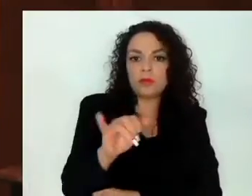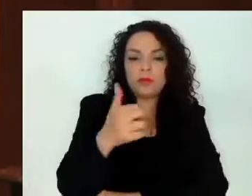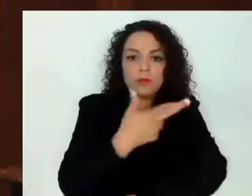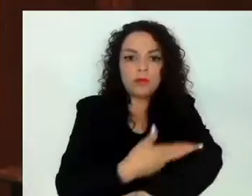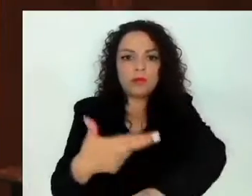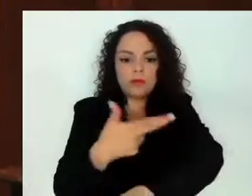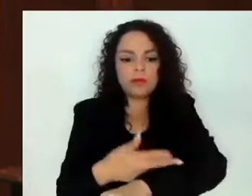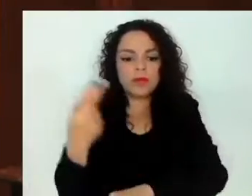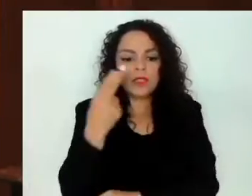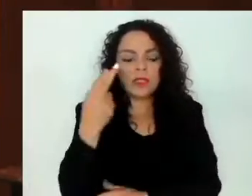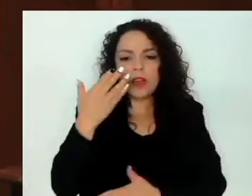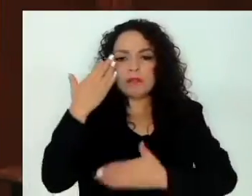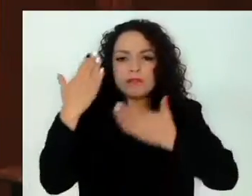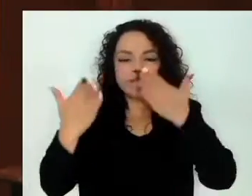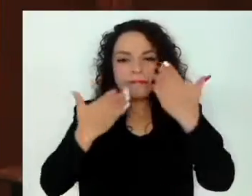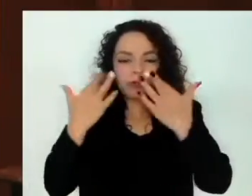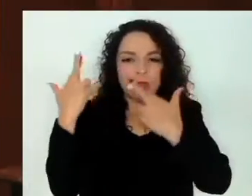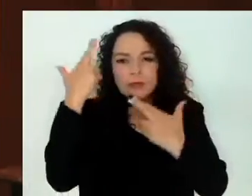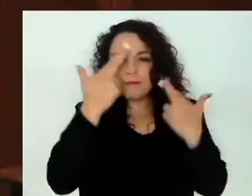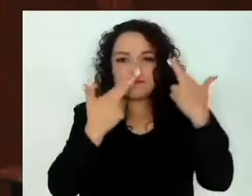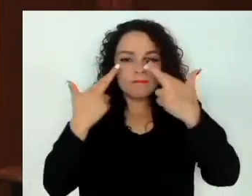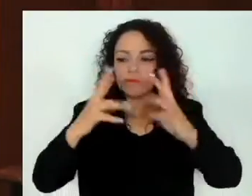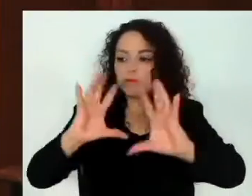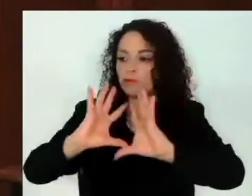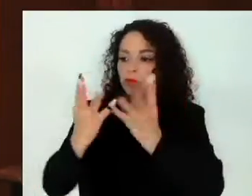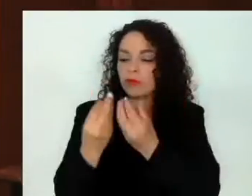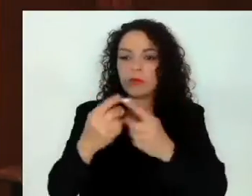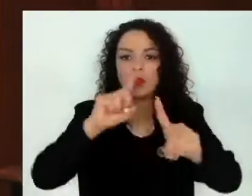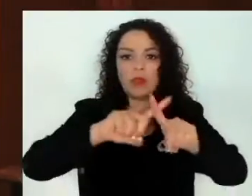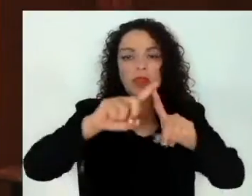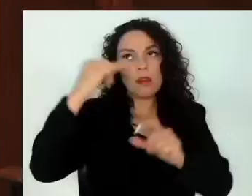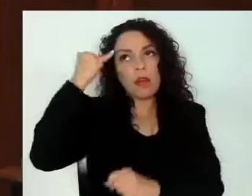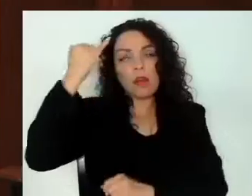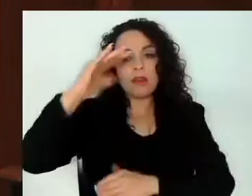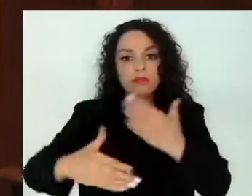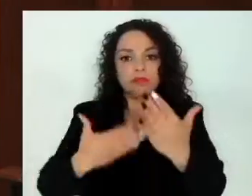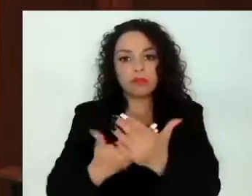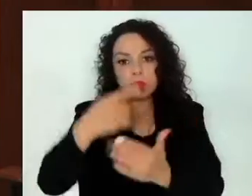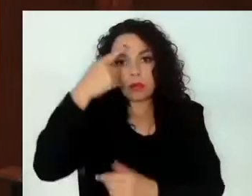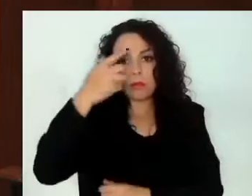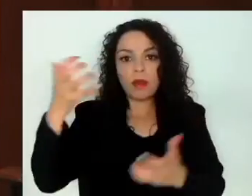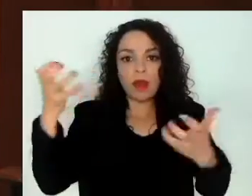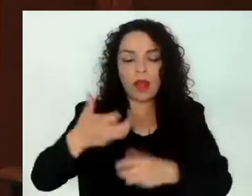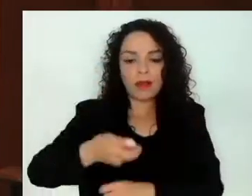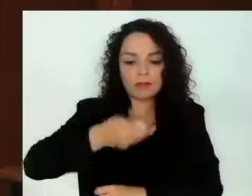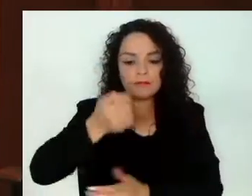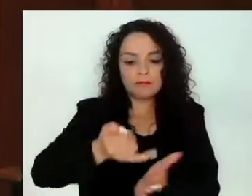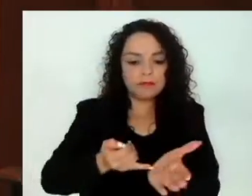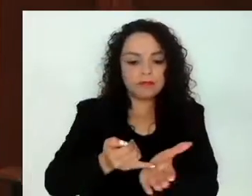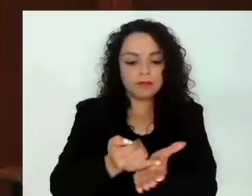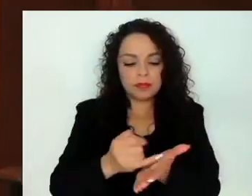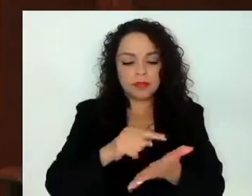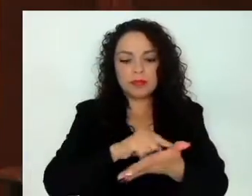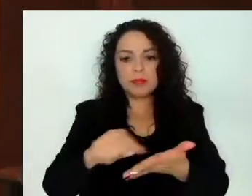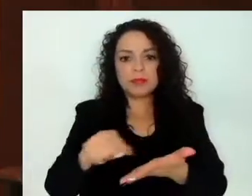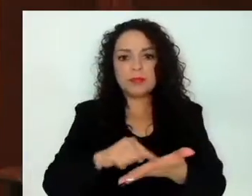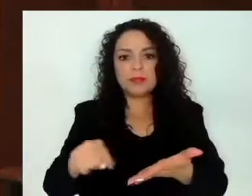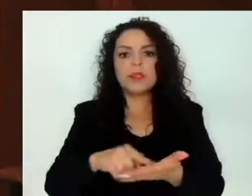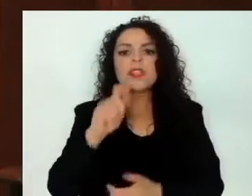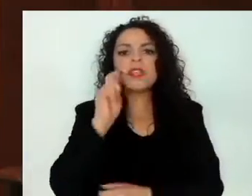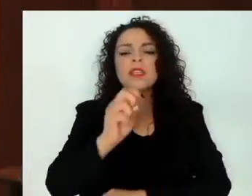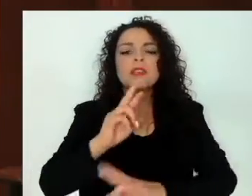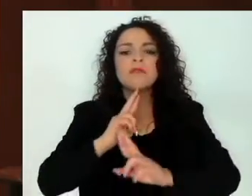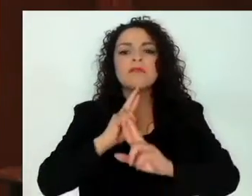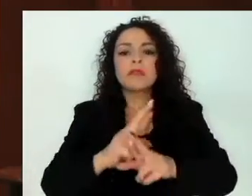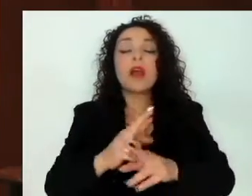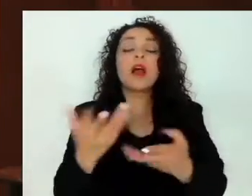en conjunto de las iniciativas para elaborar un proyecto de dictamen de decreto en el que se expresa el resultado del estudio